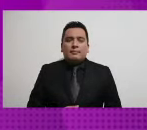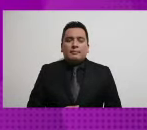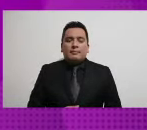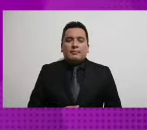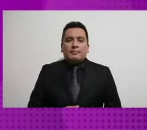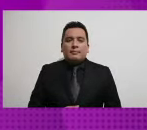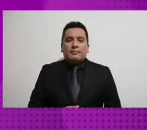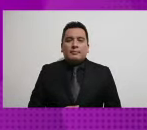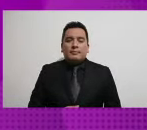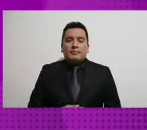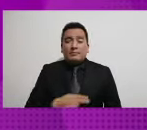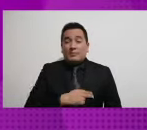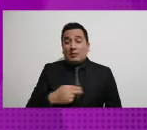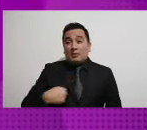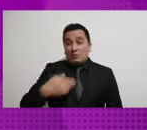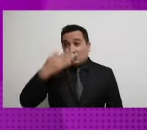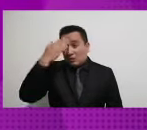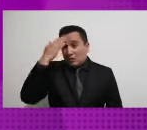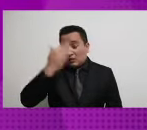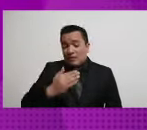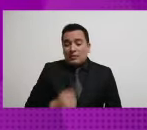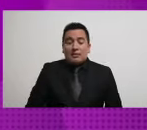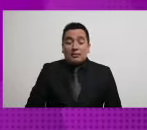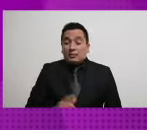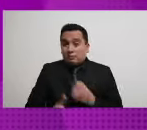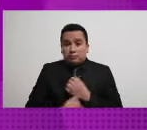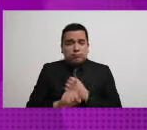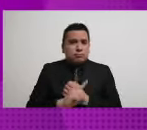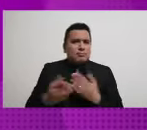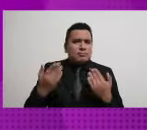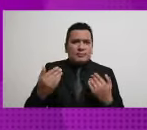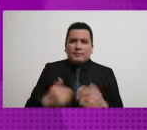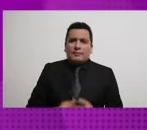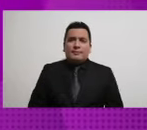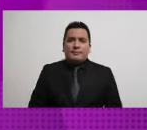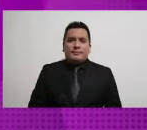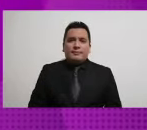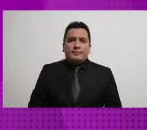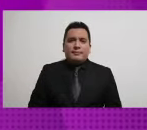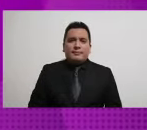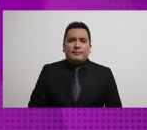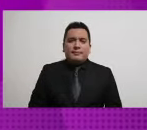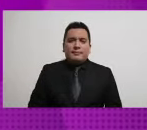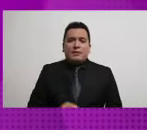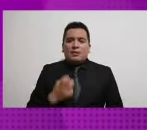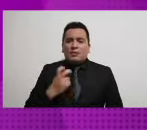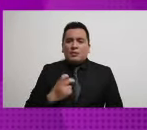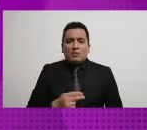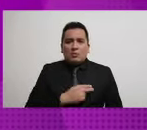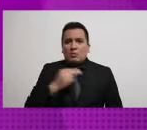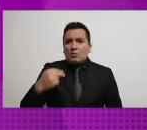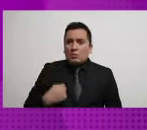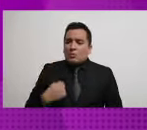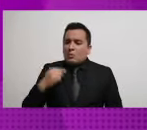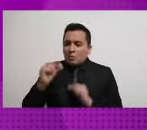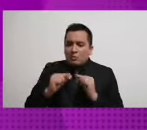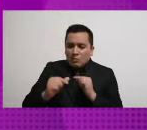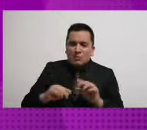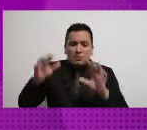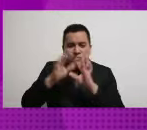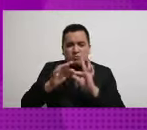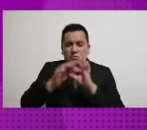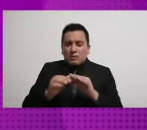pues la salud, que no van a tener ningún problema. Entonces, toda la información que les vamos a estar proporcionando pues